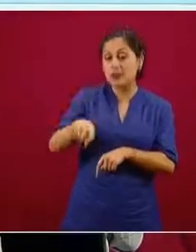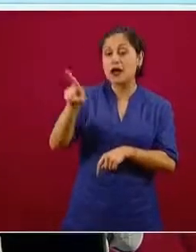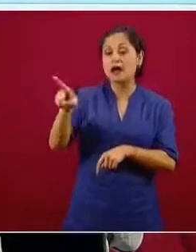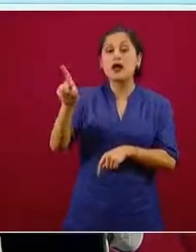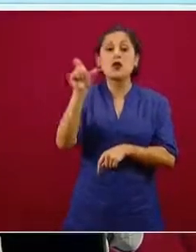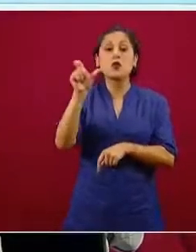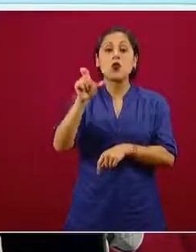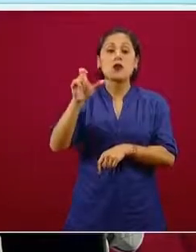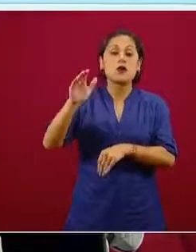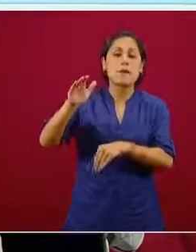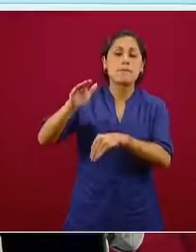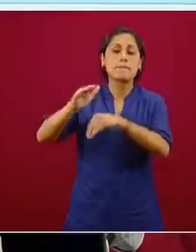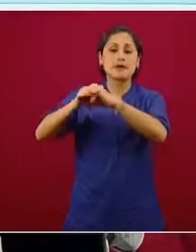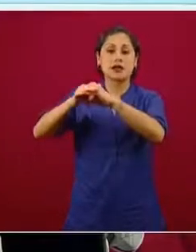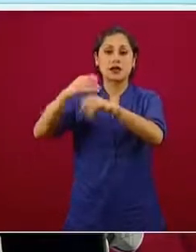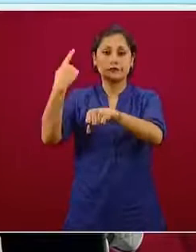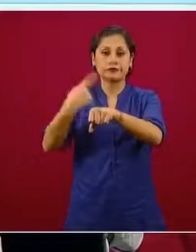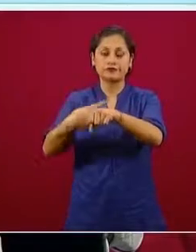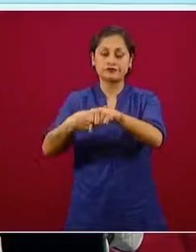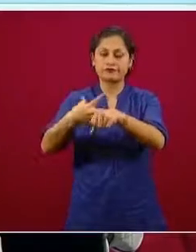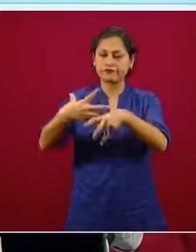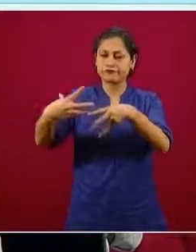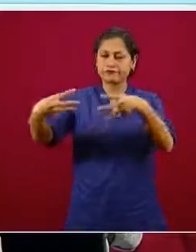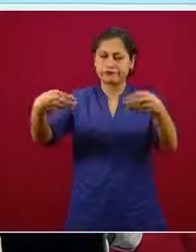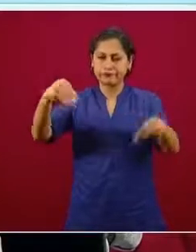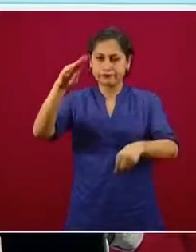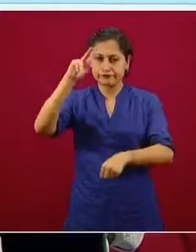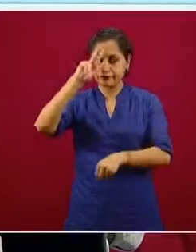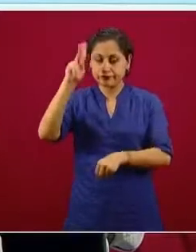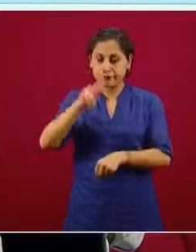máximo, y en su momento hablaremos de eso.